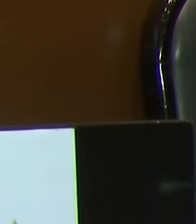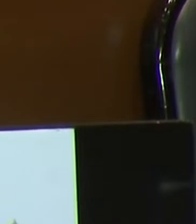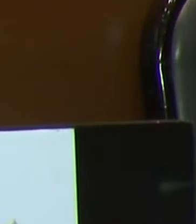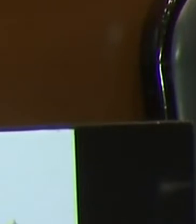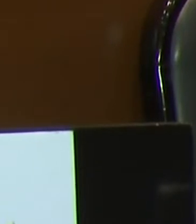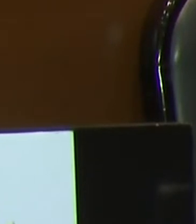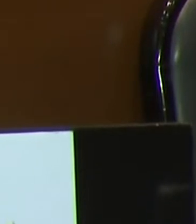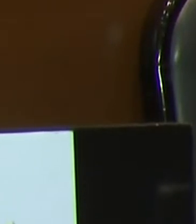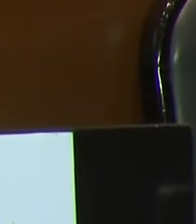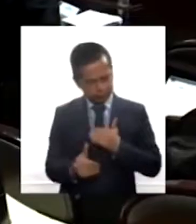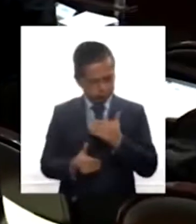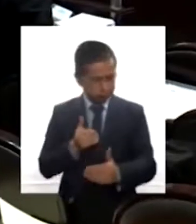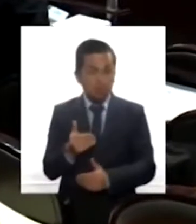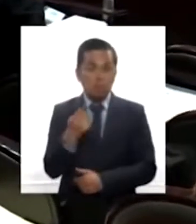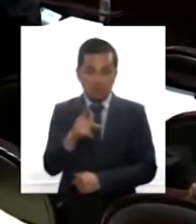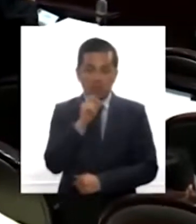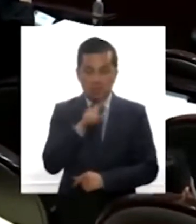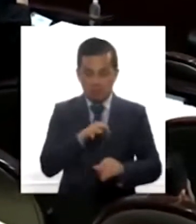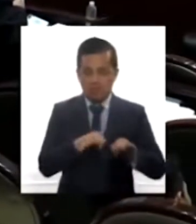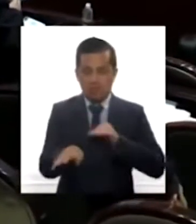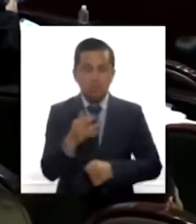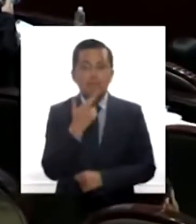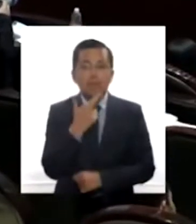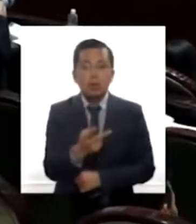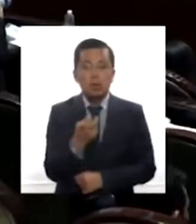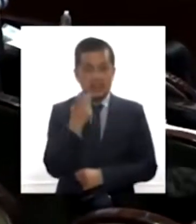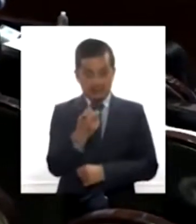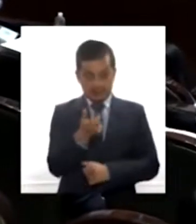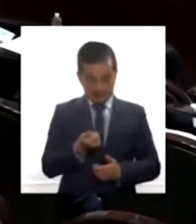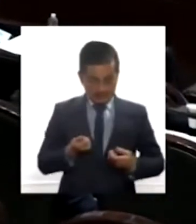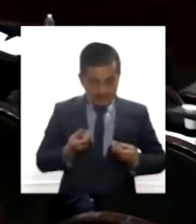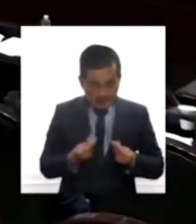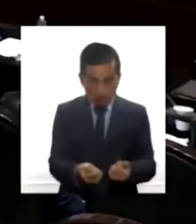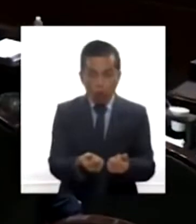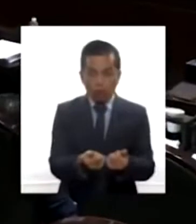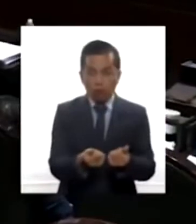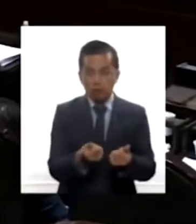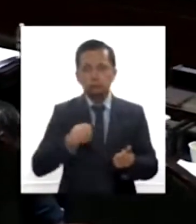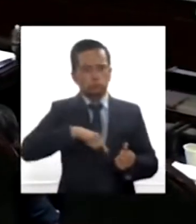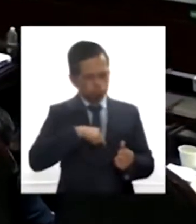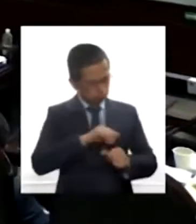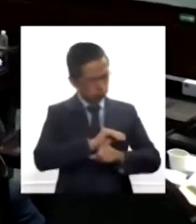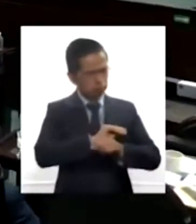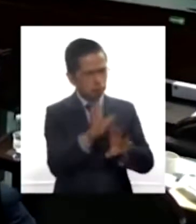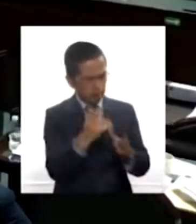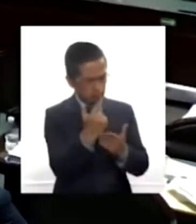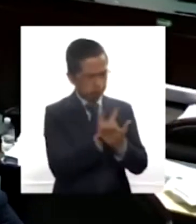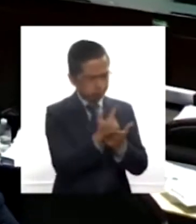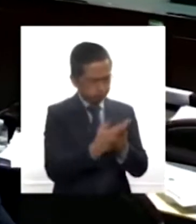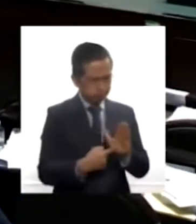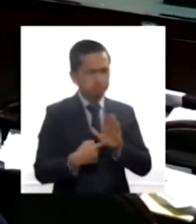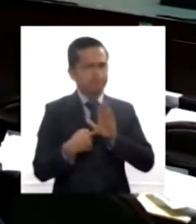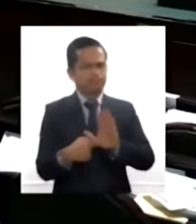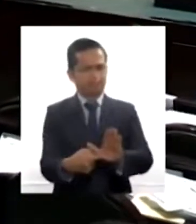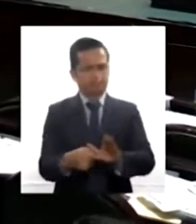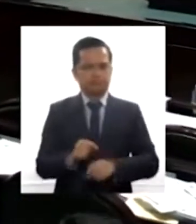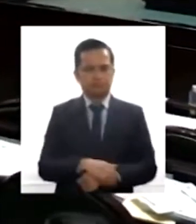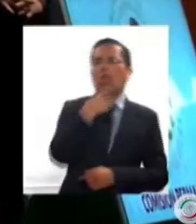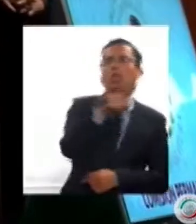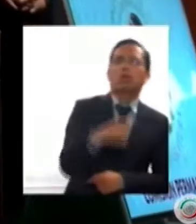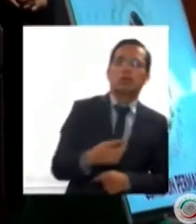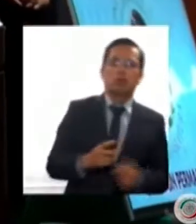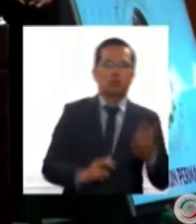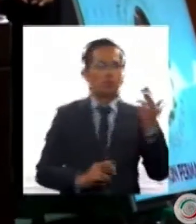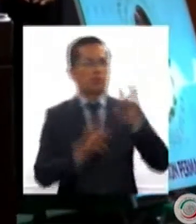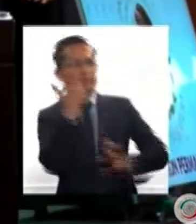segunda participación. Pero el tema por el que se le increpó principalmente fue el actuar de la Guardia Nacional contra los migrantes el lunes en el